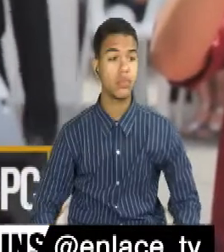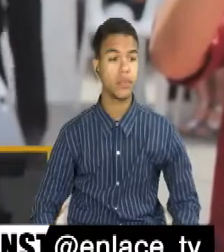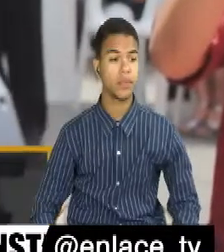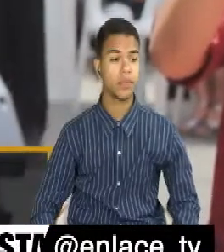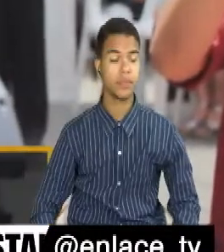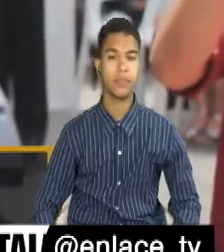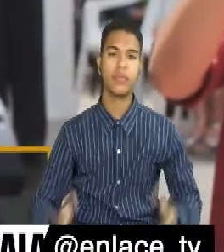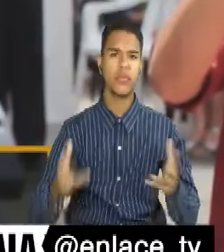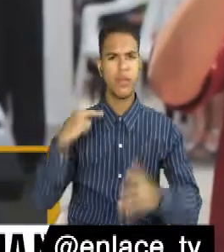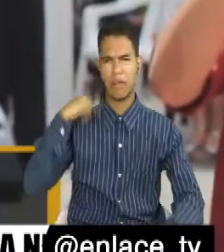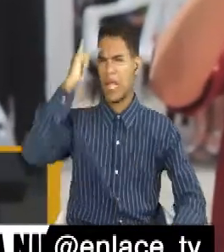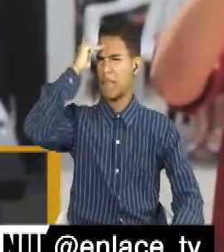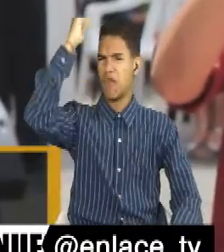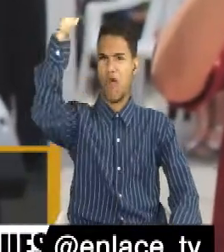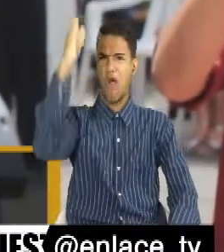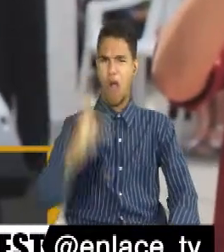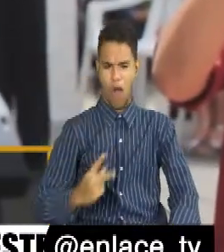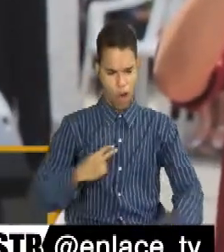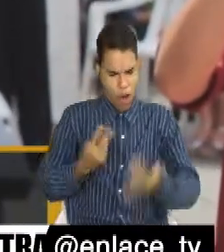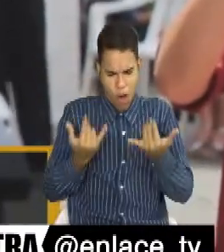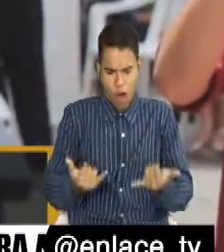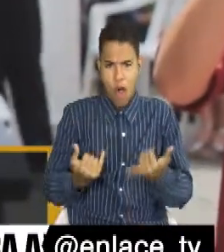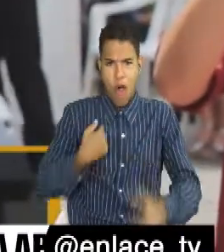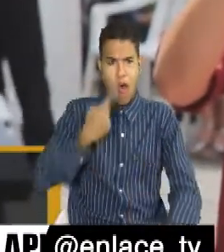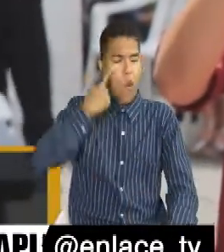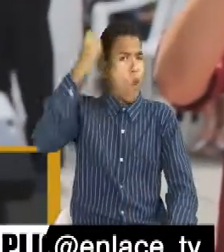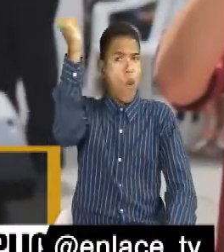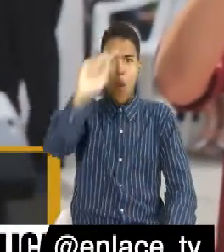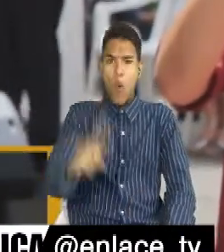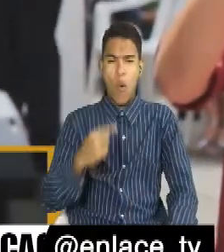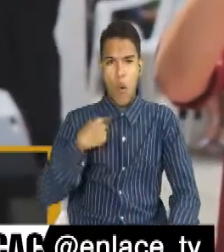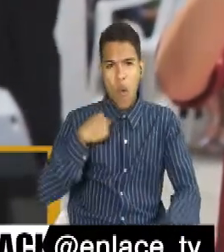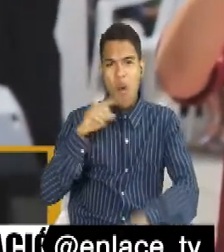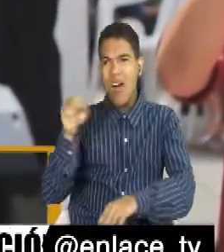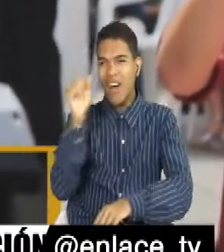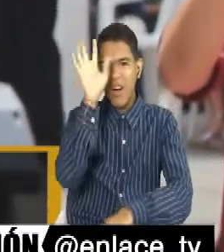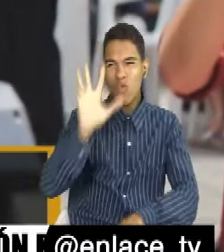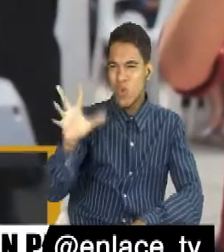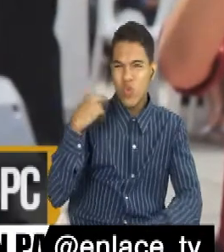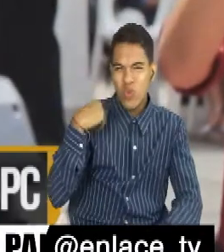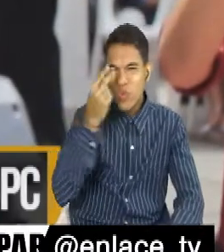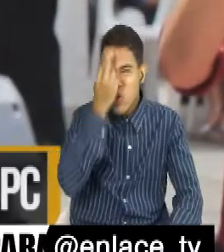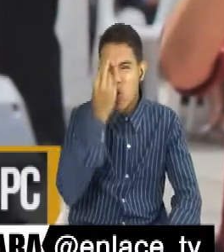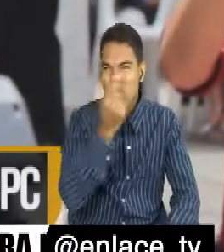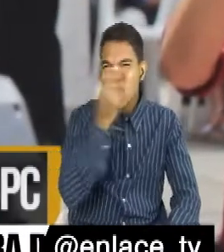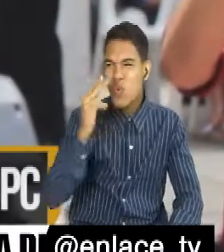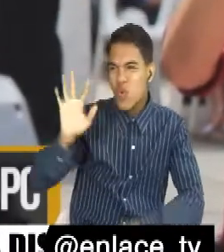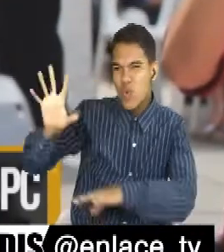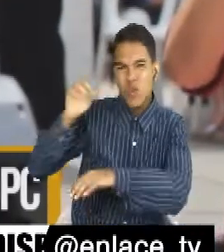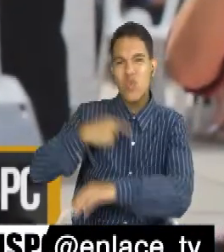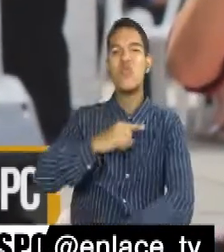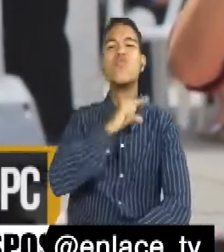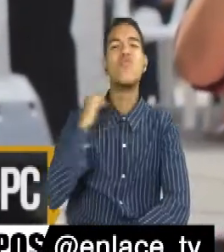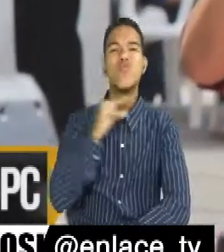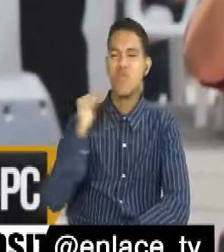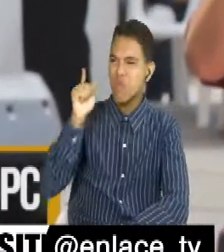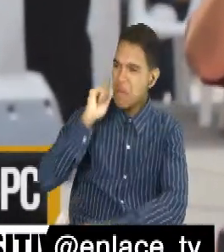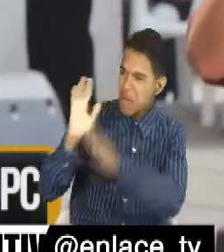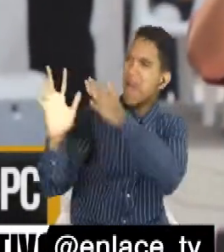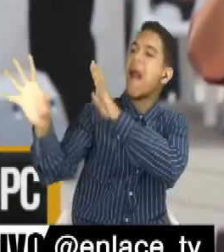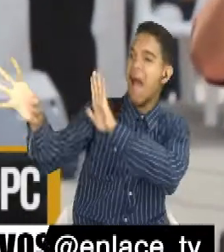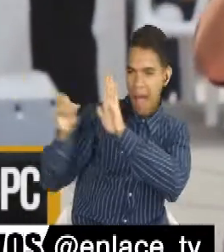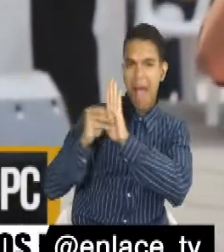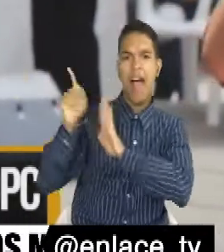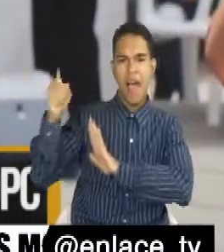un momento histórico para el país porque, como lo acaba de decir el padre, llevamos muchísimos años en guerra, hemos sido generaciones que hemos vivido en medio de la guerra. Y es lo